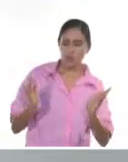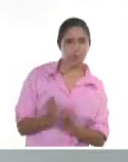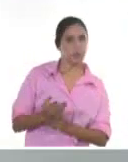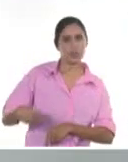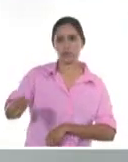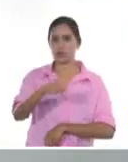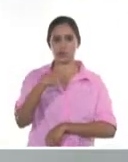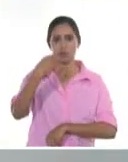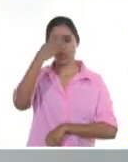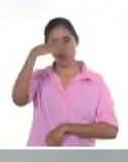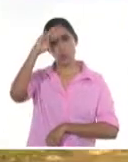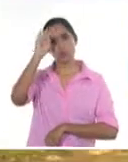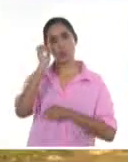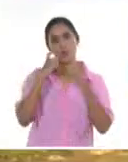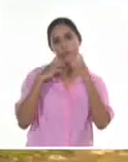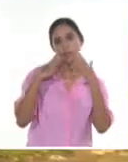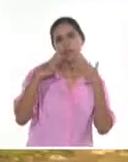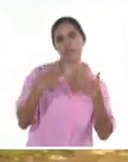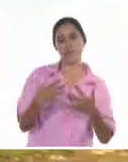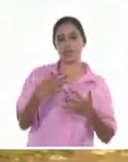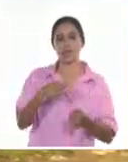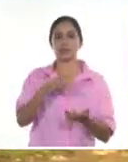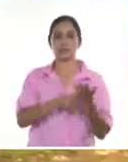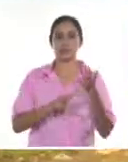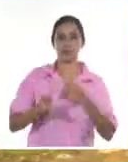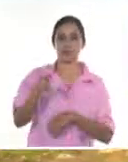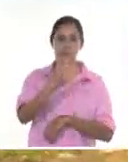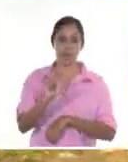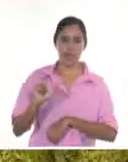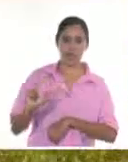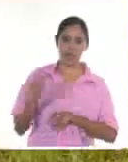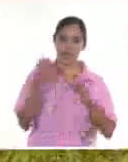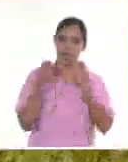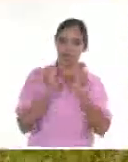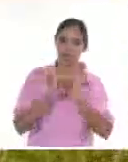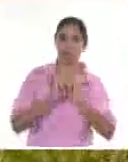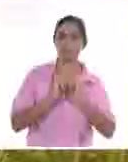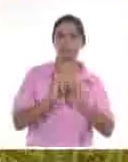Cuba. En el centro del país, Antonio Gómez,